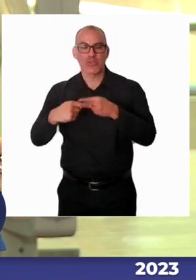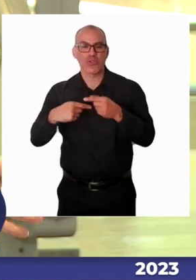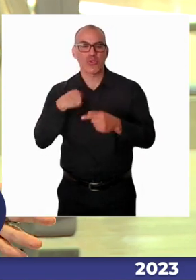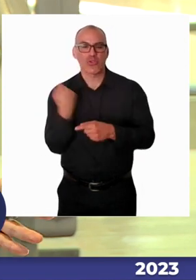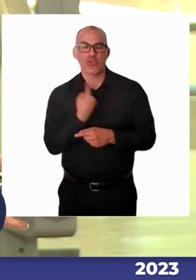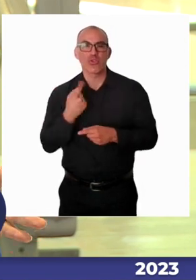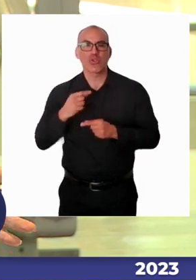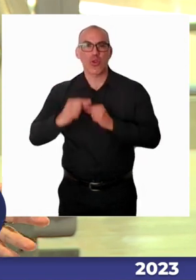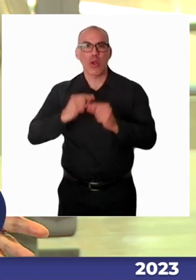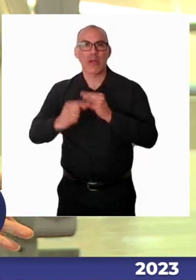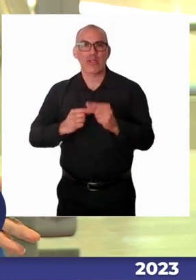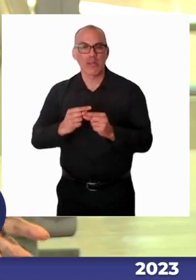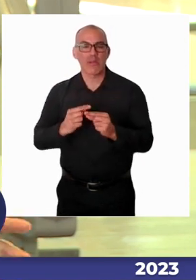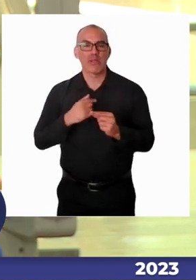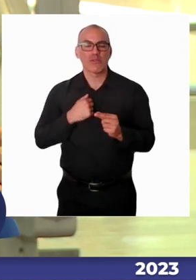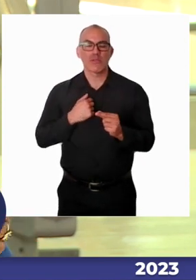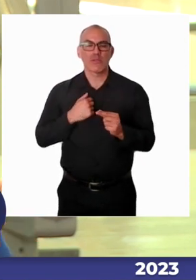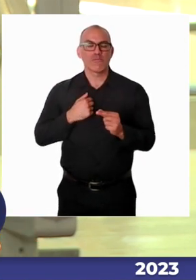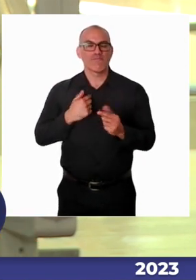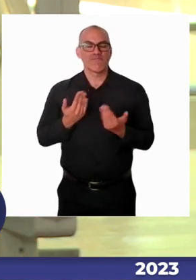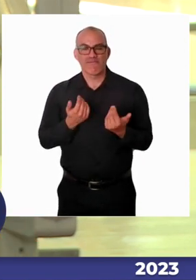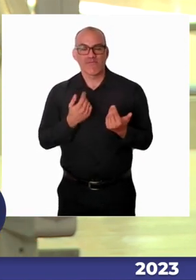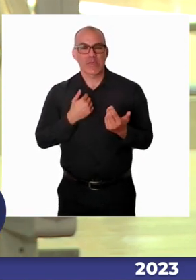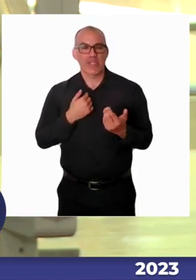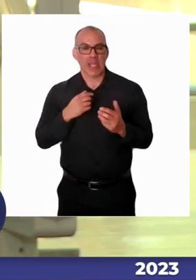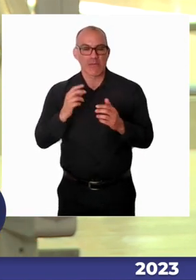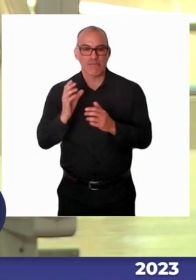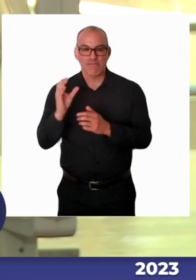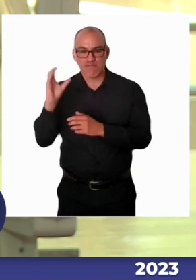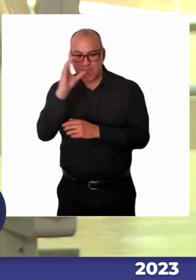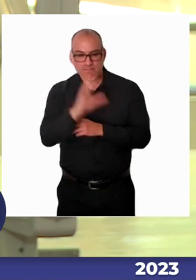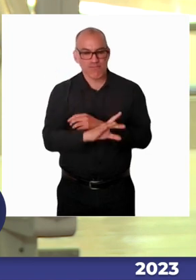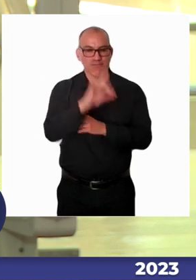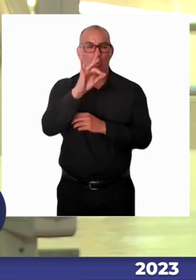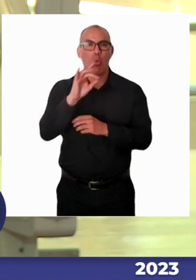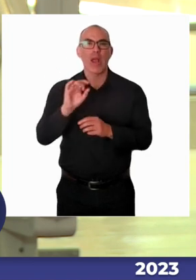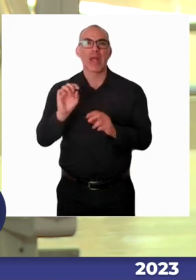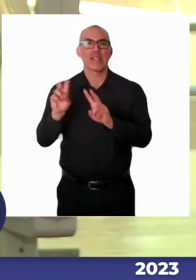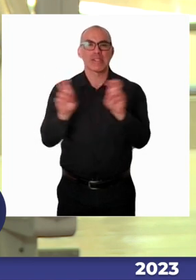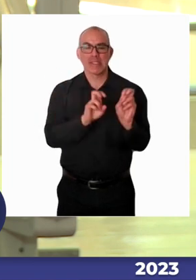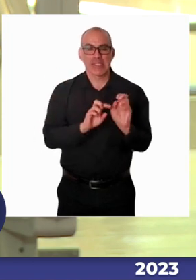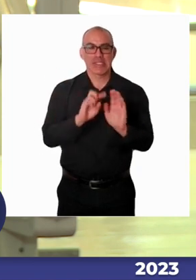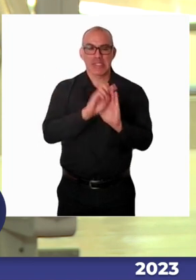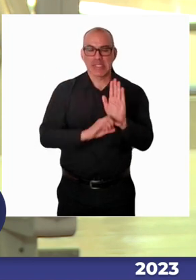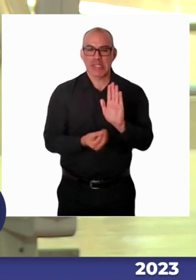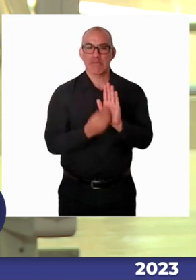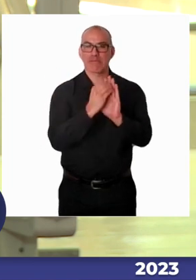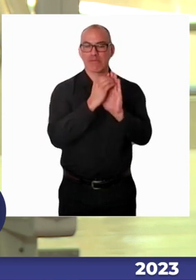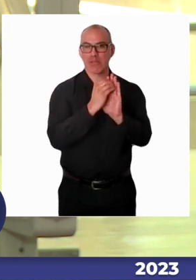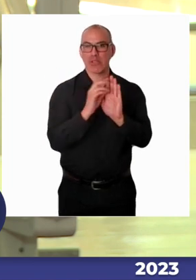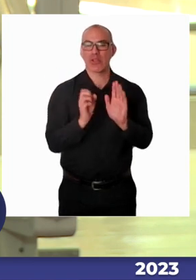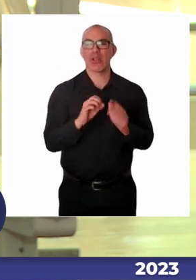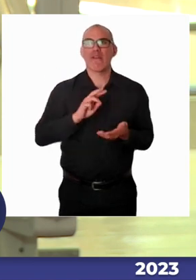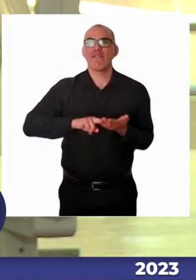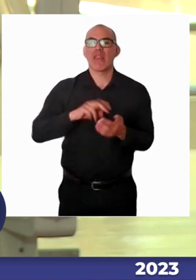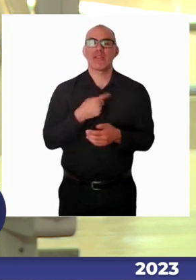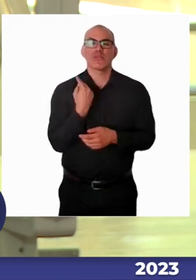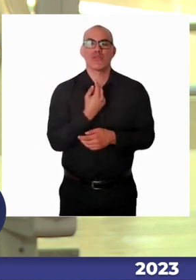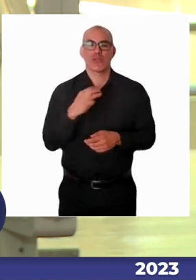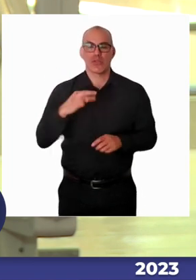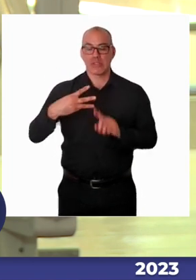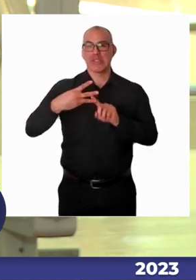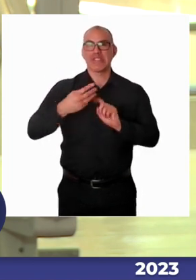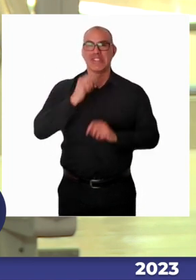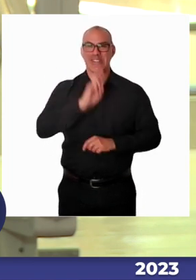para las organizaciones, que finalmente fueron el motor de que hoy día esta ley sea una realidad y es un hito histórico, sino que de poder